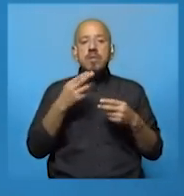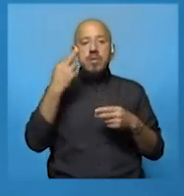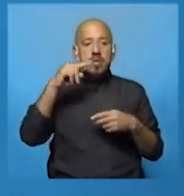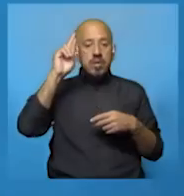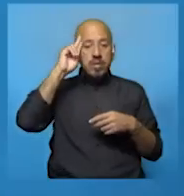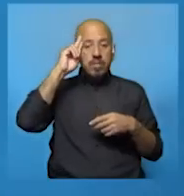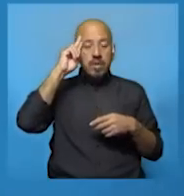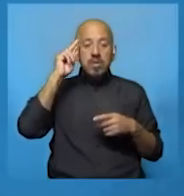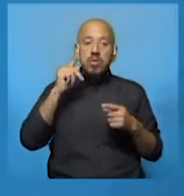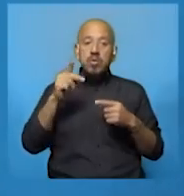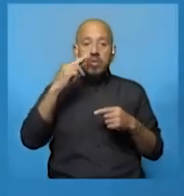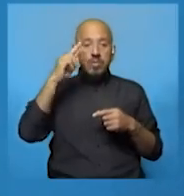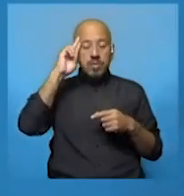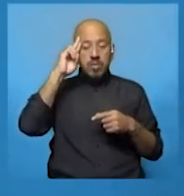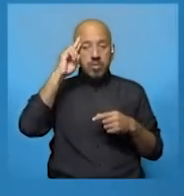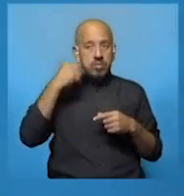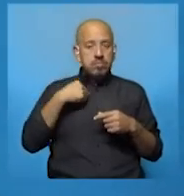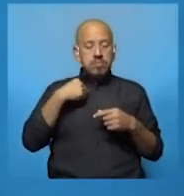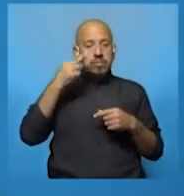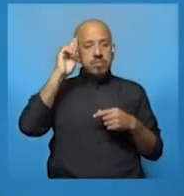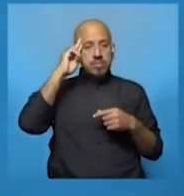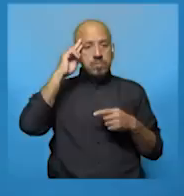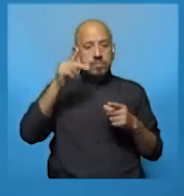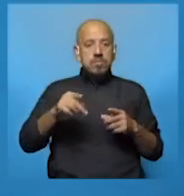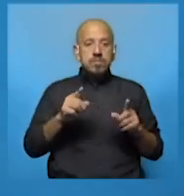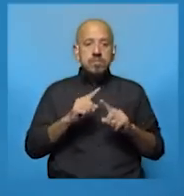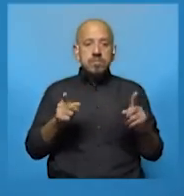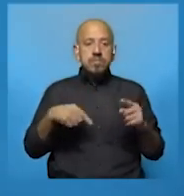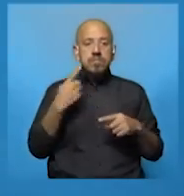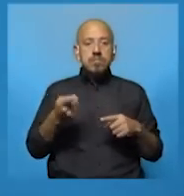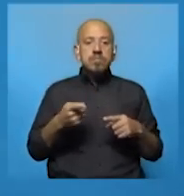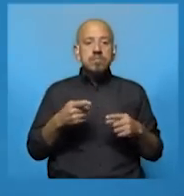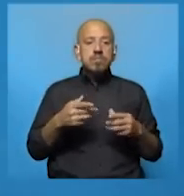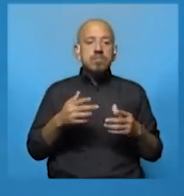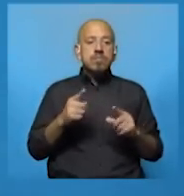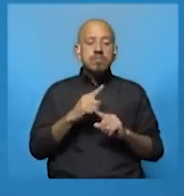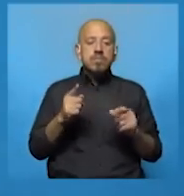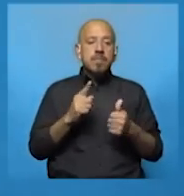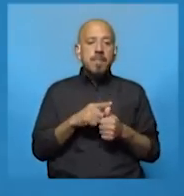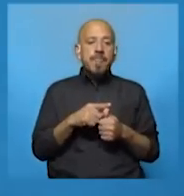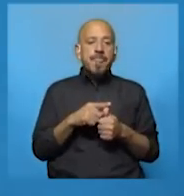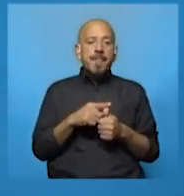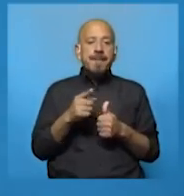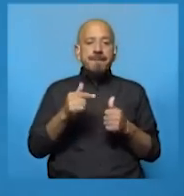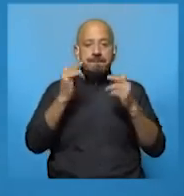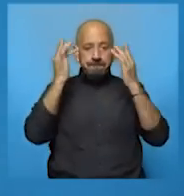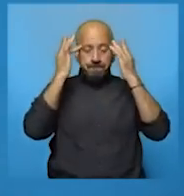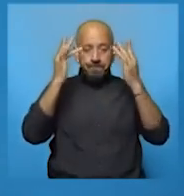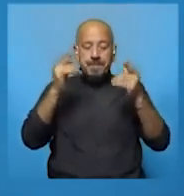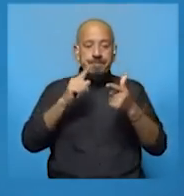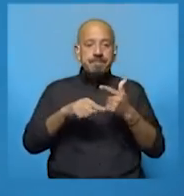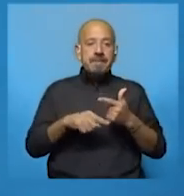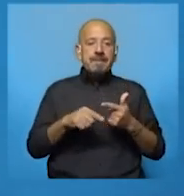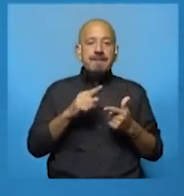una exigencia de respeto respeto que no se consigue en otros ámbitos porque no lo consiguen en la educación no